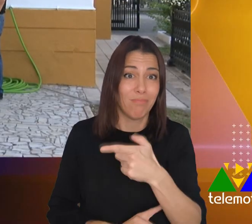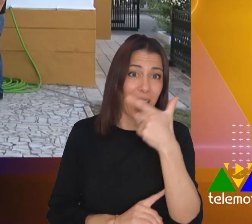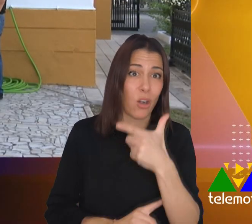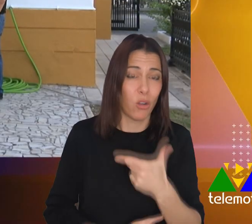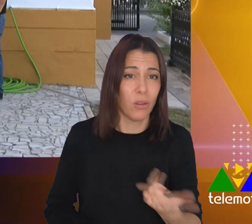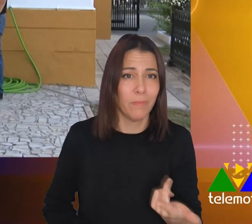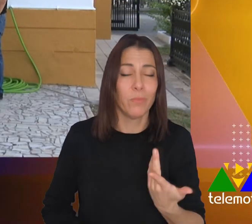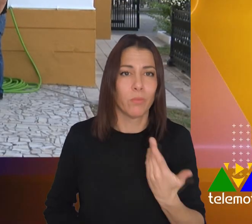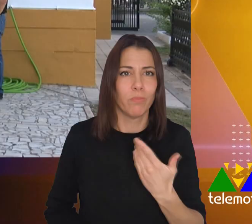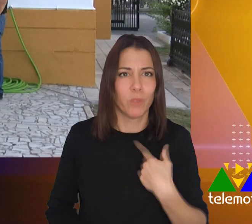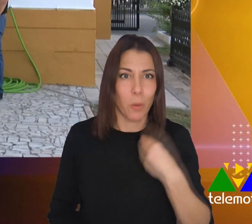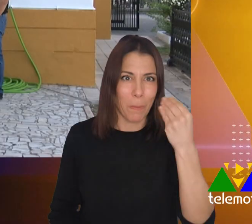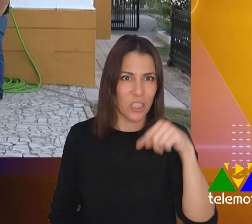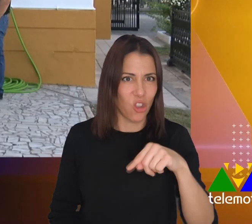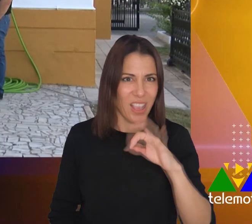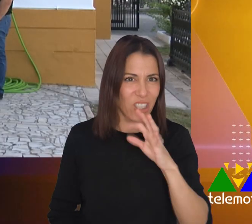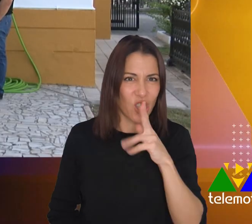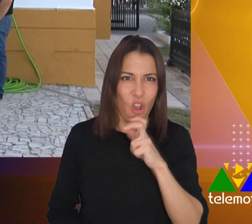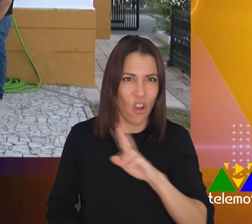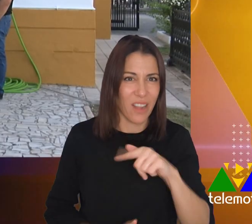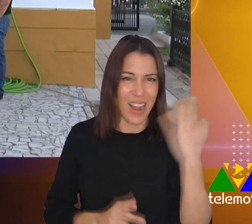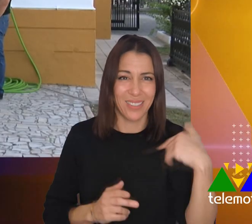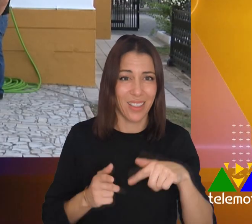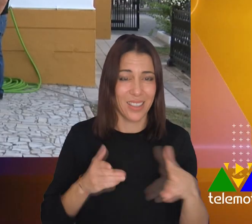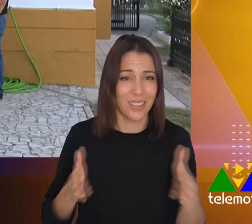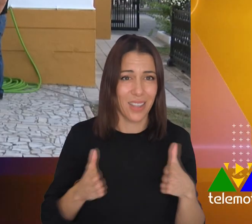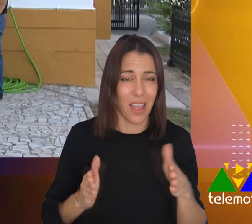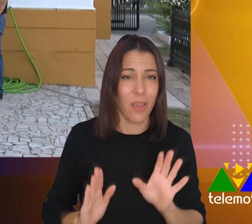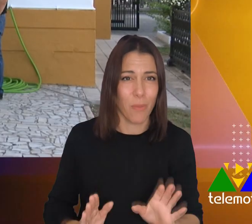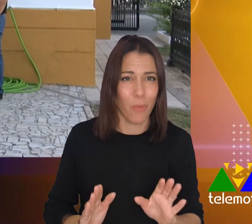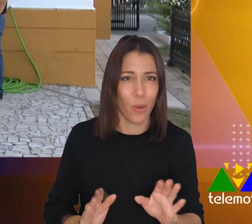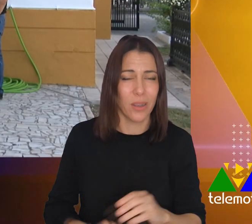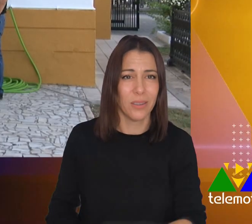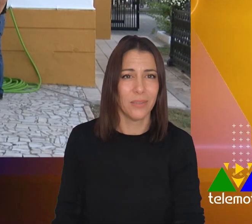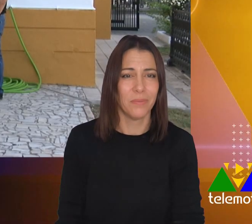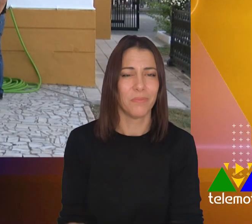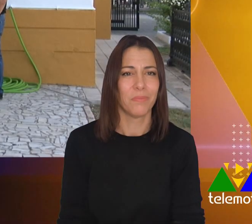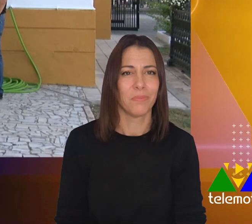Fue una de las tragedias motrileñas de aquella época. Era el jefe de telégrafo de Motril.